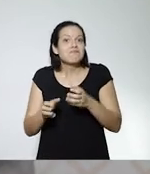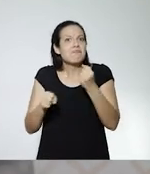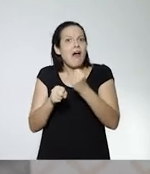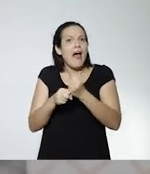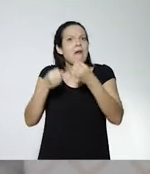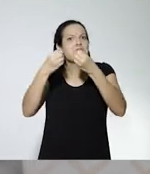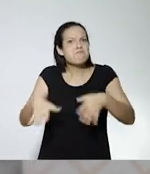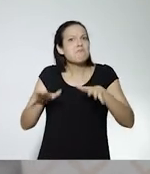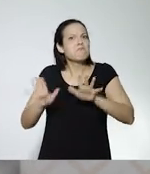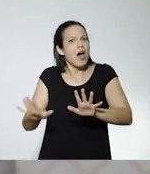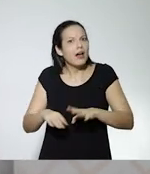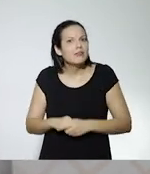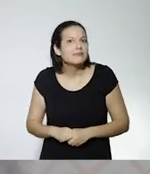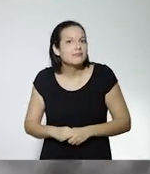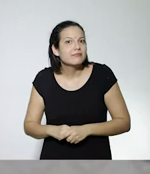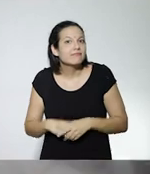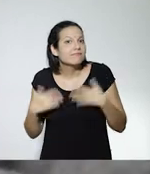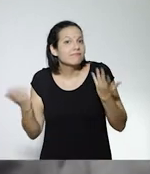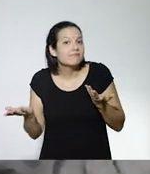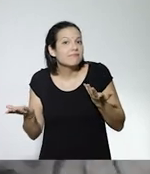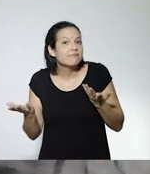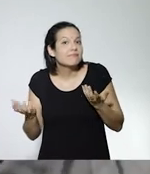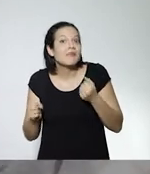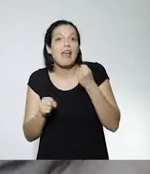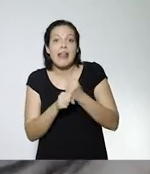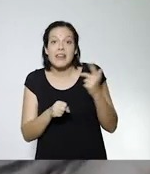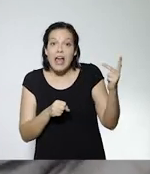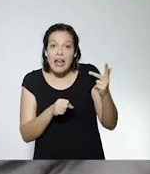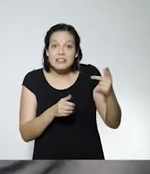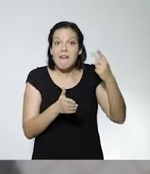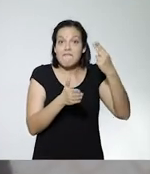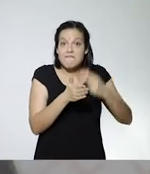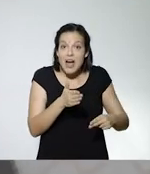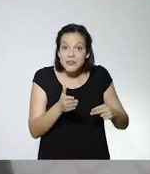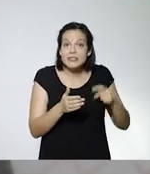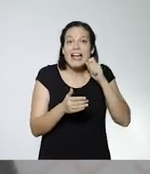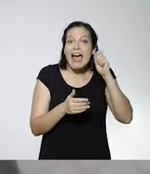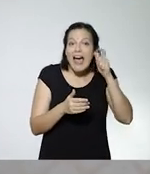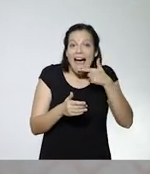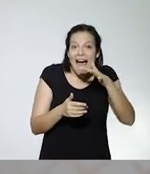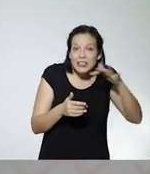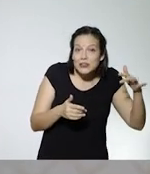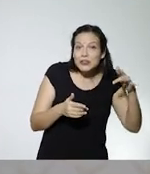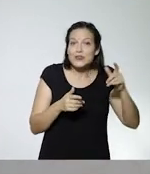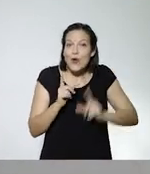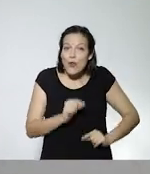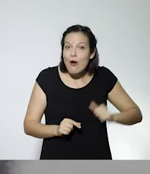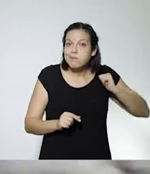¡Dejemos de trabajar! Hasta que Flatulencias, Gaseoso e Ir de Cuerpo nos dejen